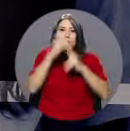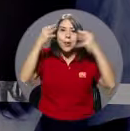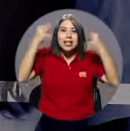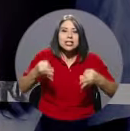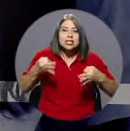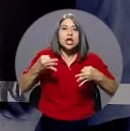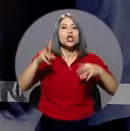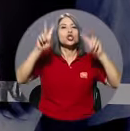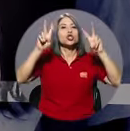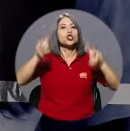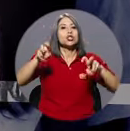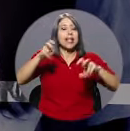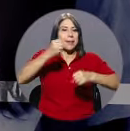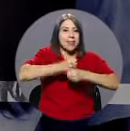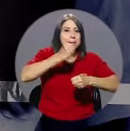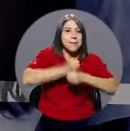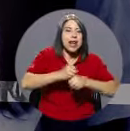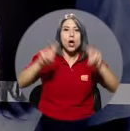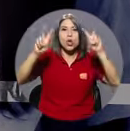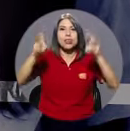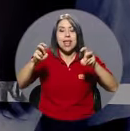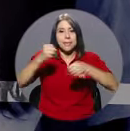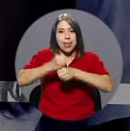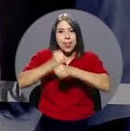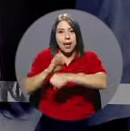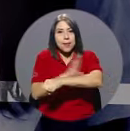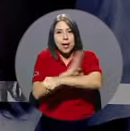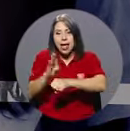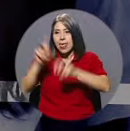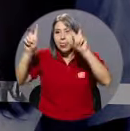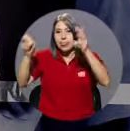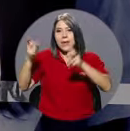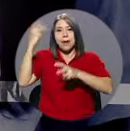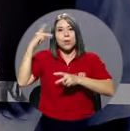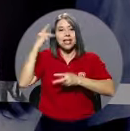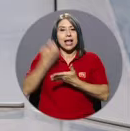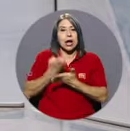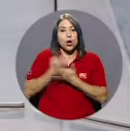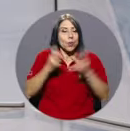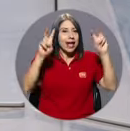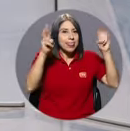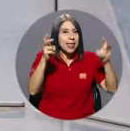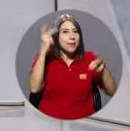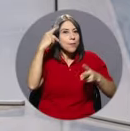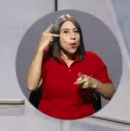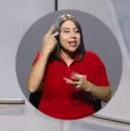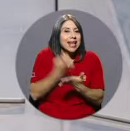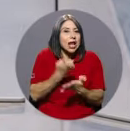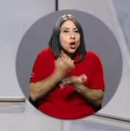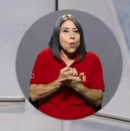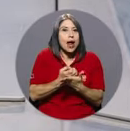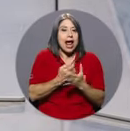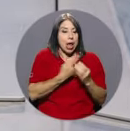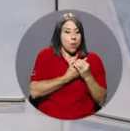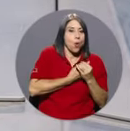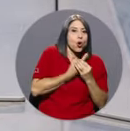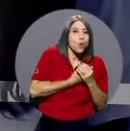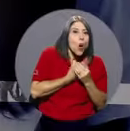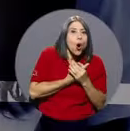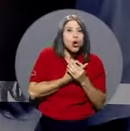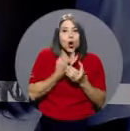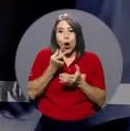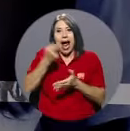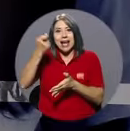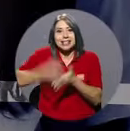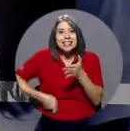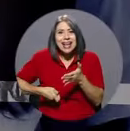a través de temas de empleo, a través de intermediación bancaria, política económica, política monetaria, se puede hablar sobre monopolio,